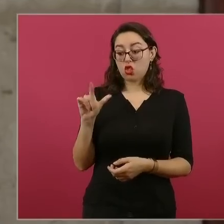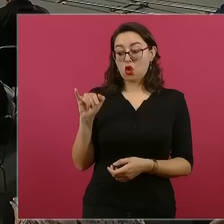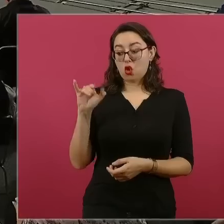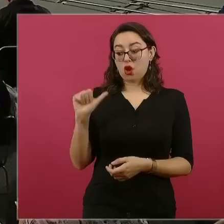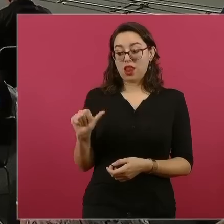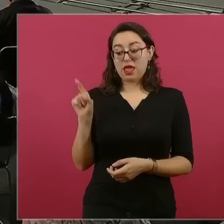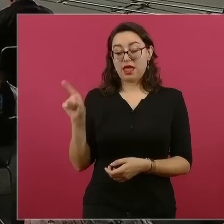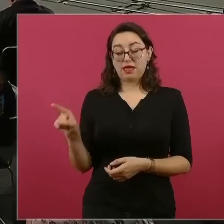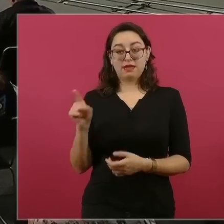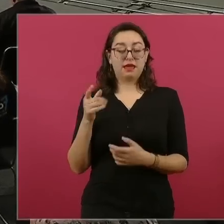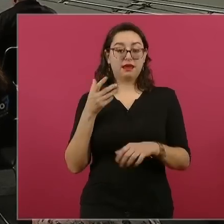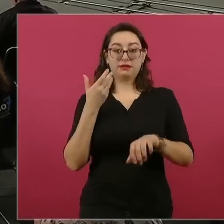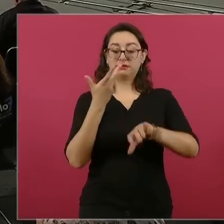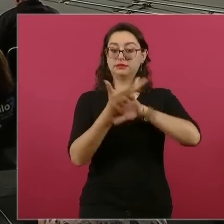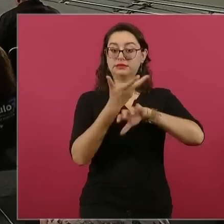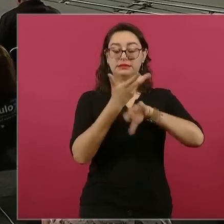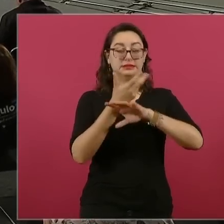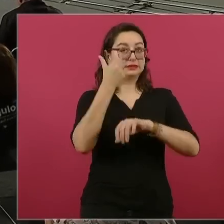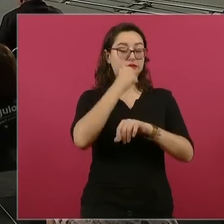como periodistas.